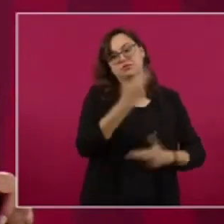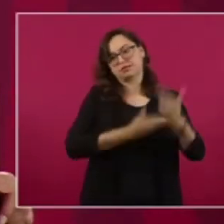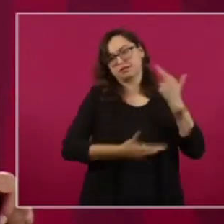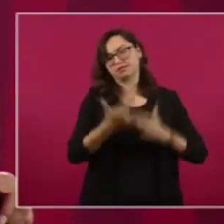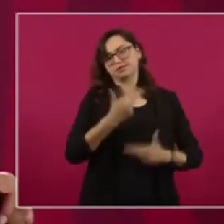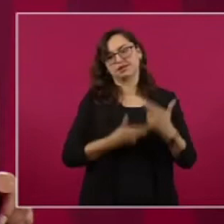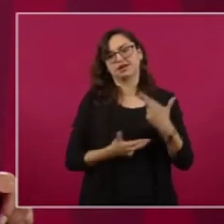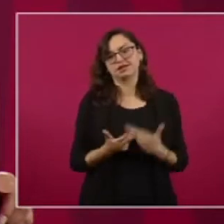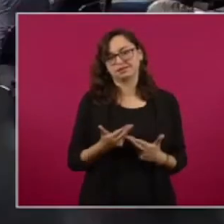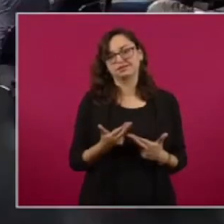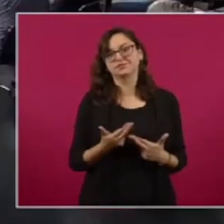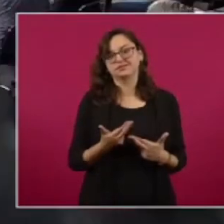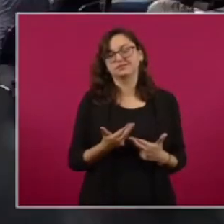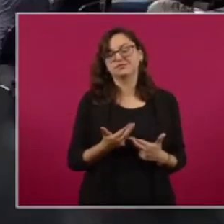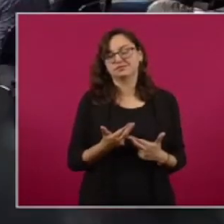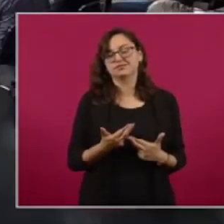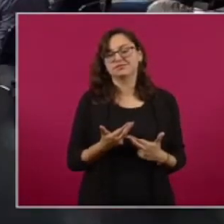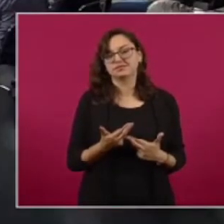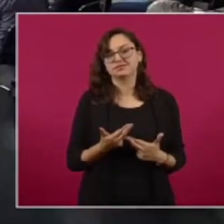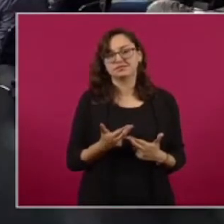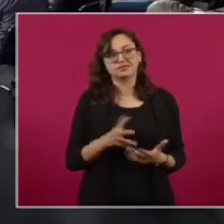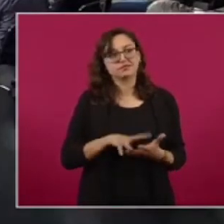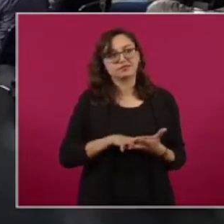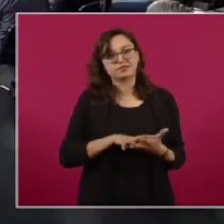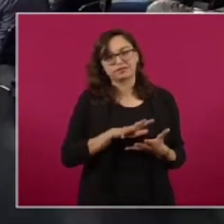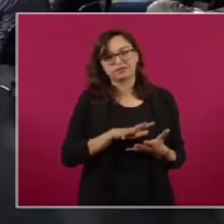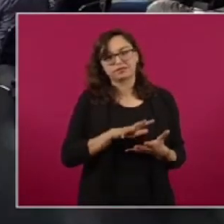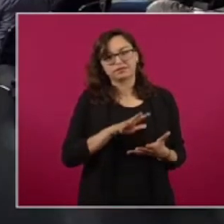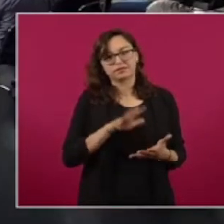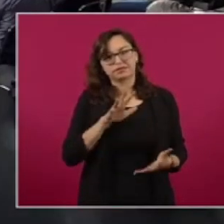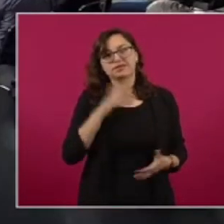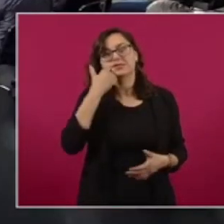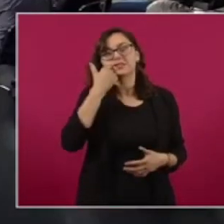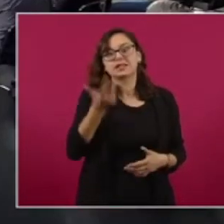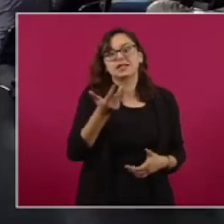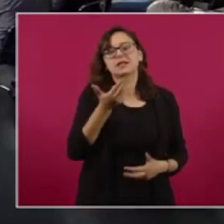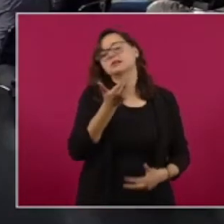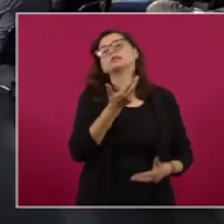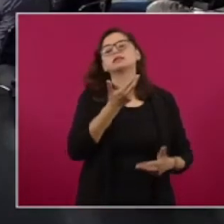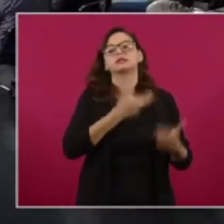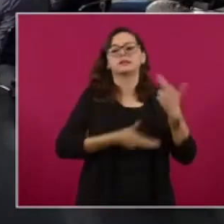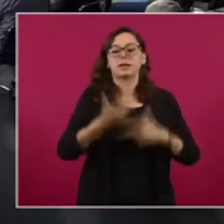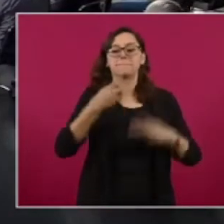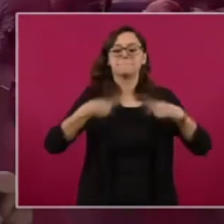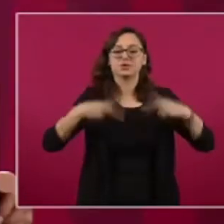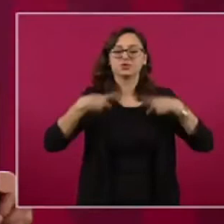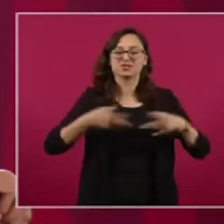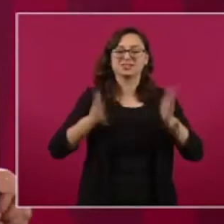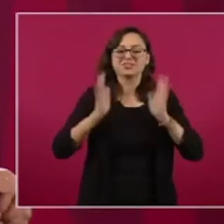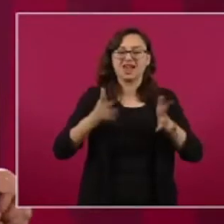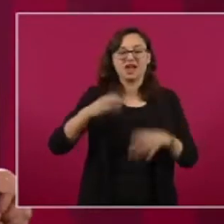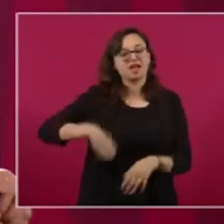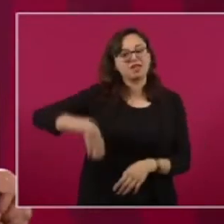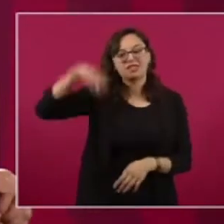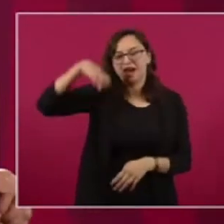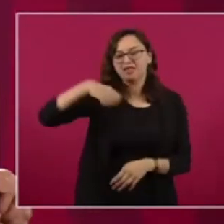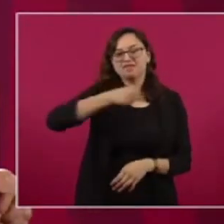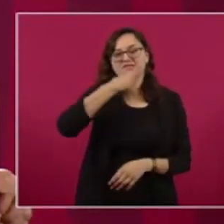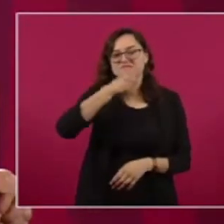a México, cada vez más gente grande que quiere venir a sus pueblos.